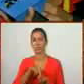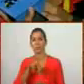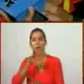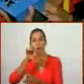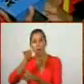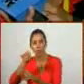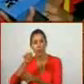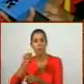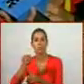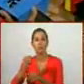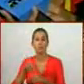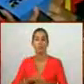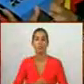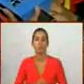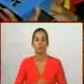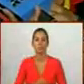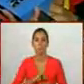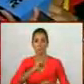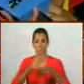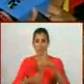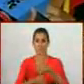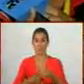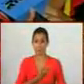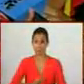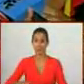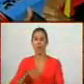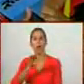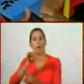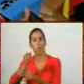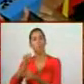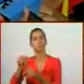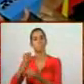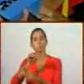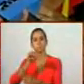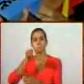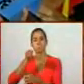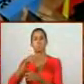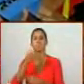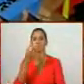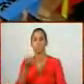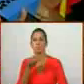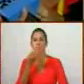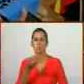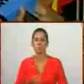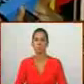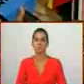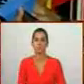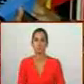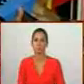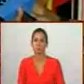con este vicepresidente, pues